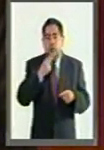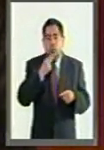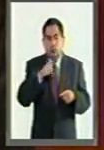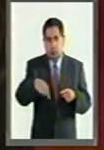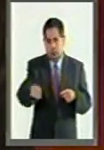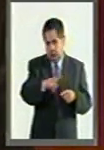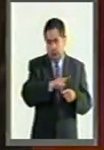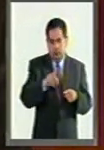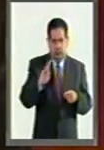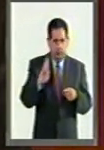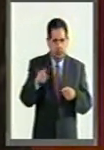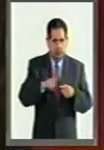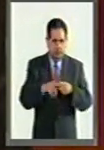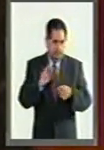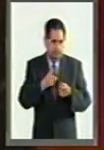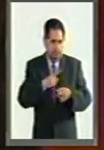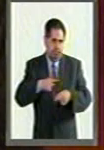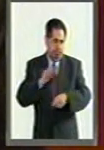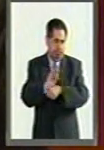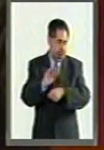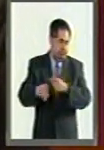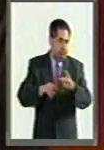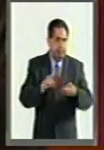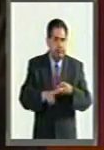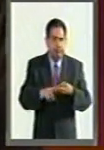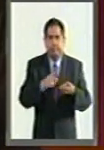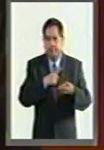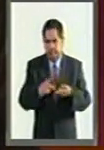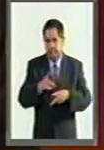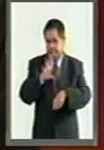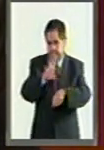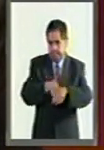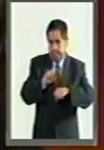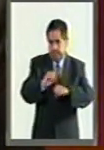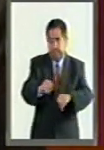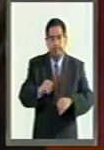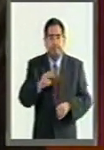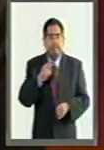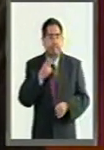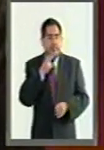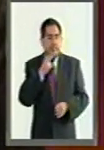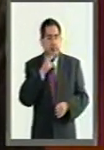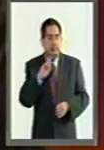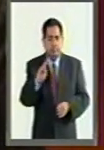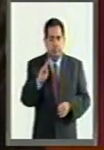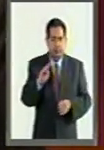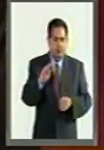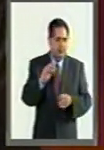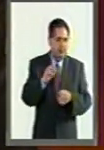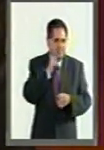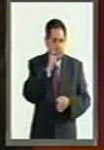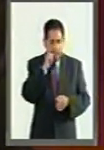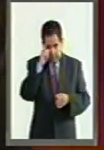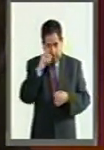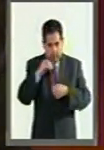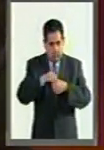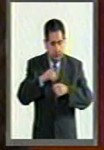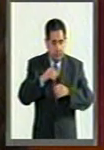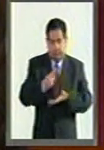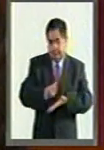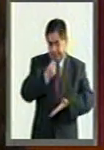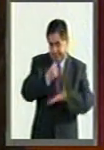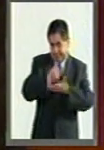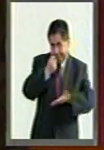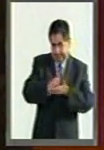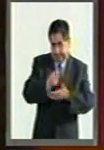sectores vulnerables de la población. Se debe permitir la marihuana para usos medicinales y terapéuticos. Se debe tener